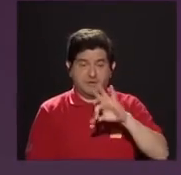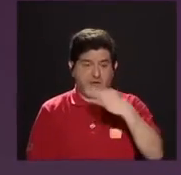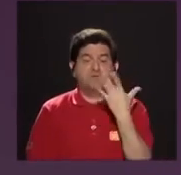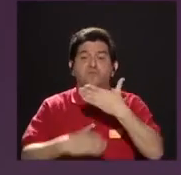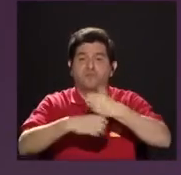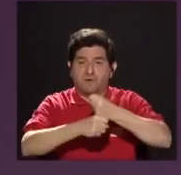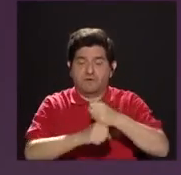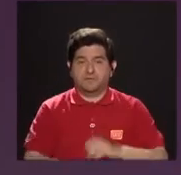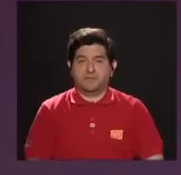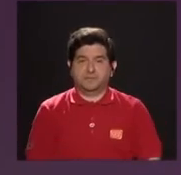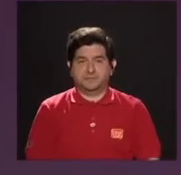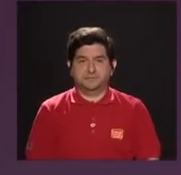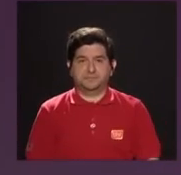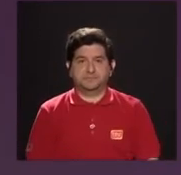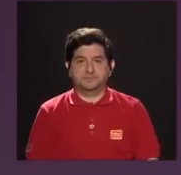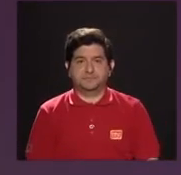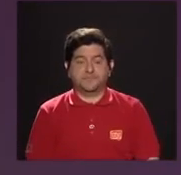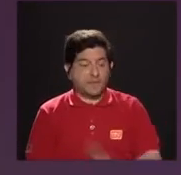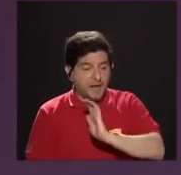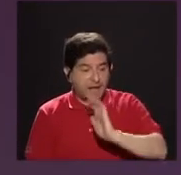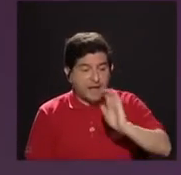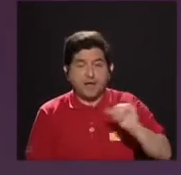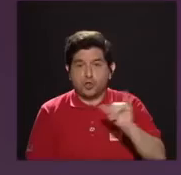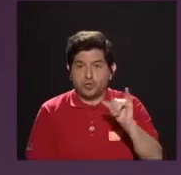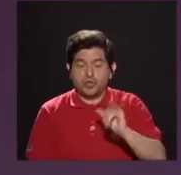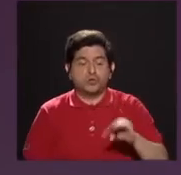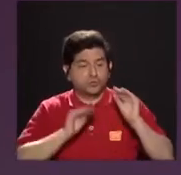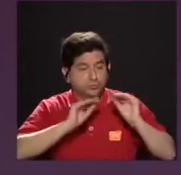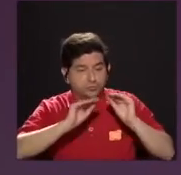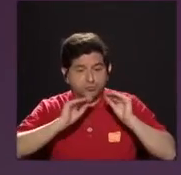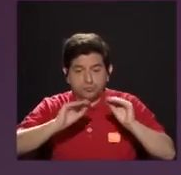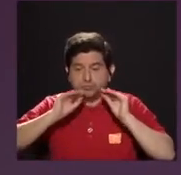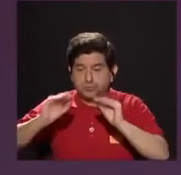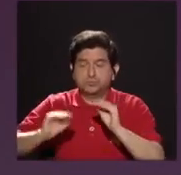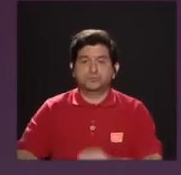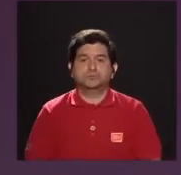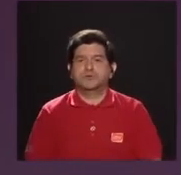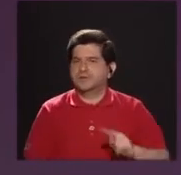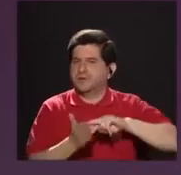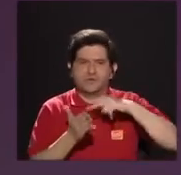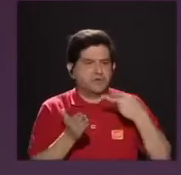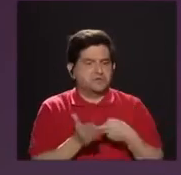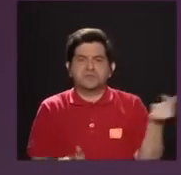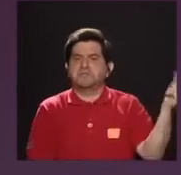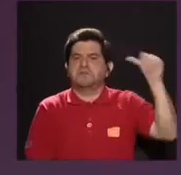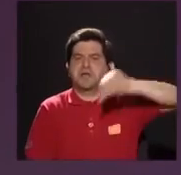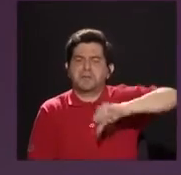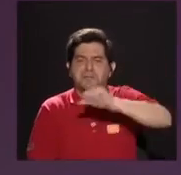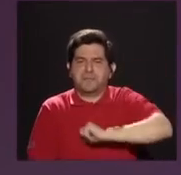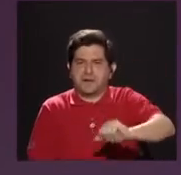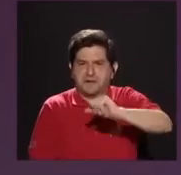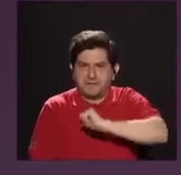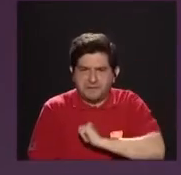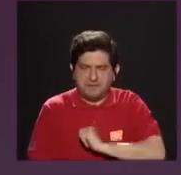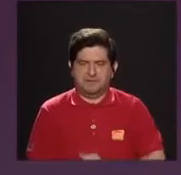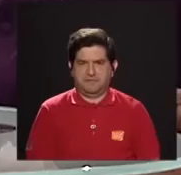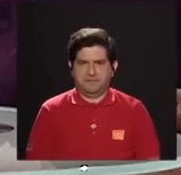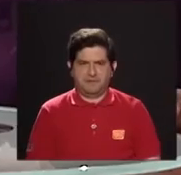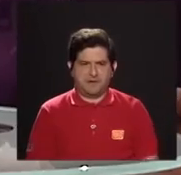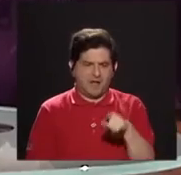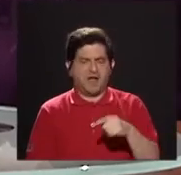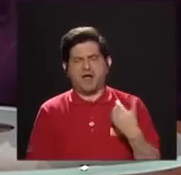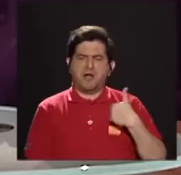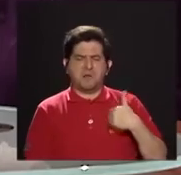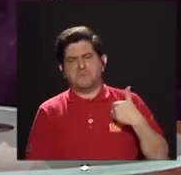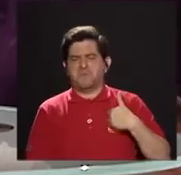hacerlo. A los niños también enseñarles que no es perder autoridad, ¿verdad? Porque es el